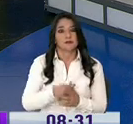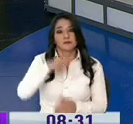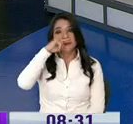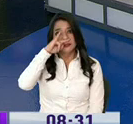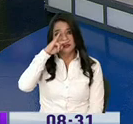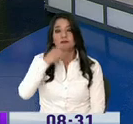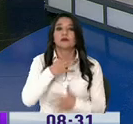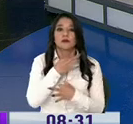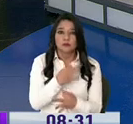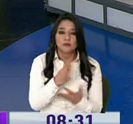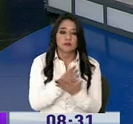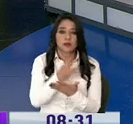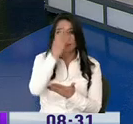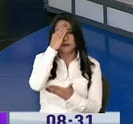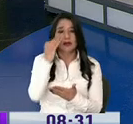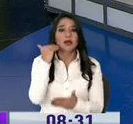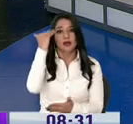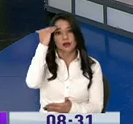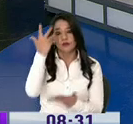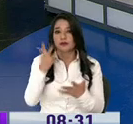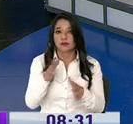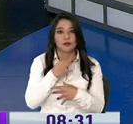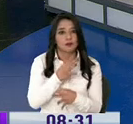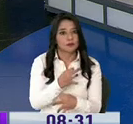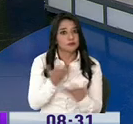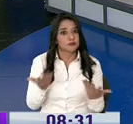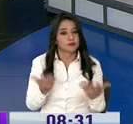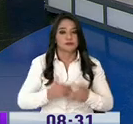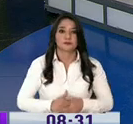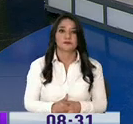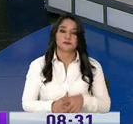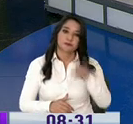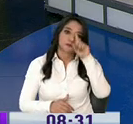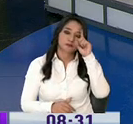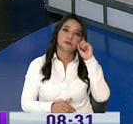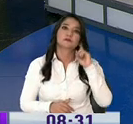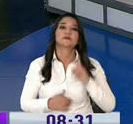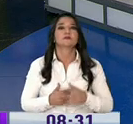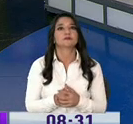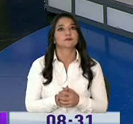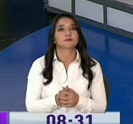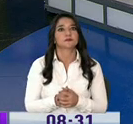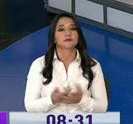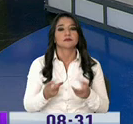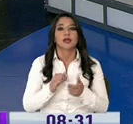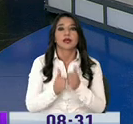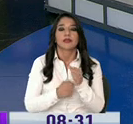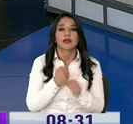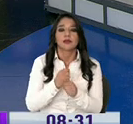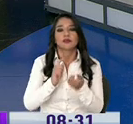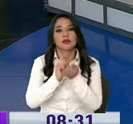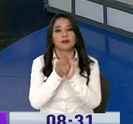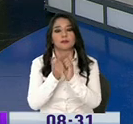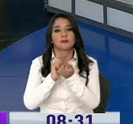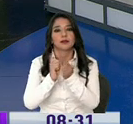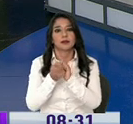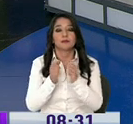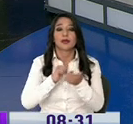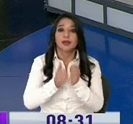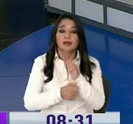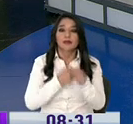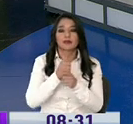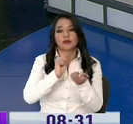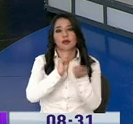gustarle, claro, porque ya de grande, si no le coges gusto. No, pues además que hay tal cantidad, cada año cambia, ¿no ha visto? Cada año